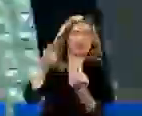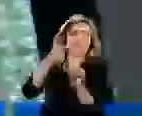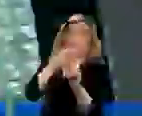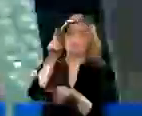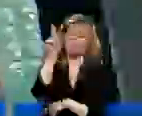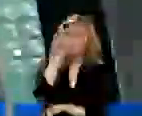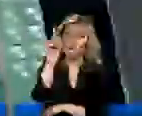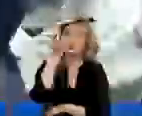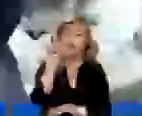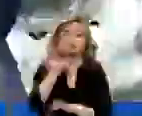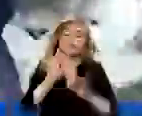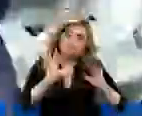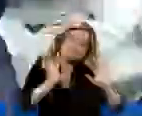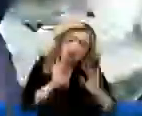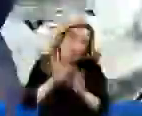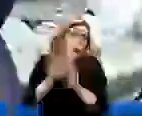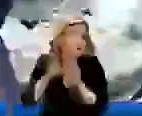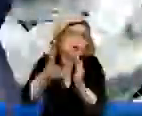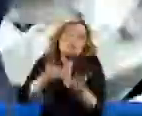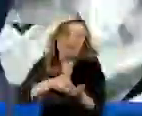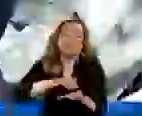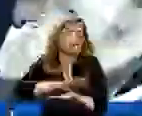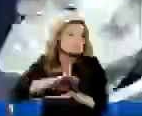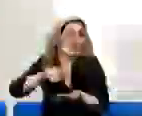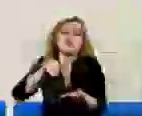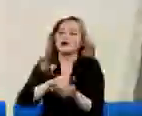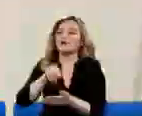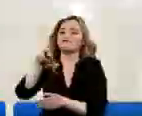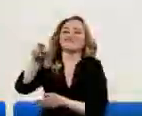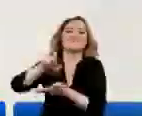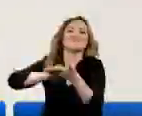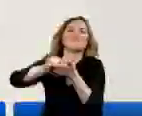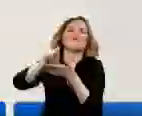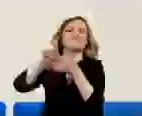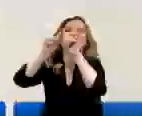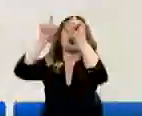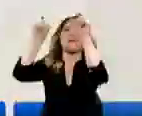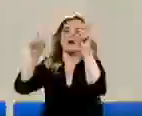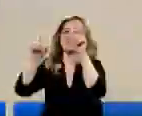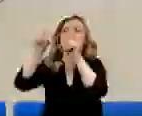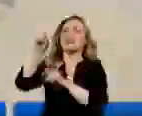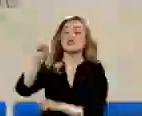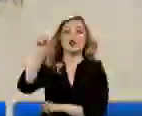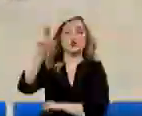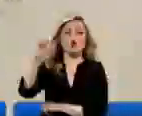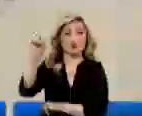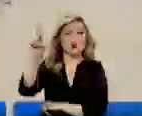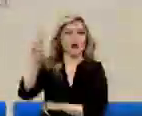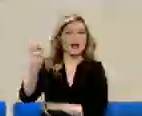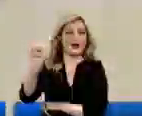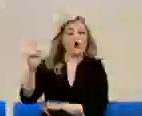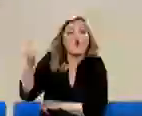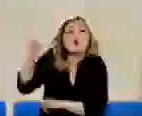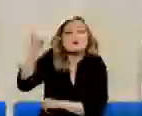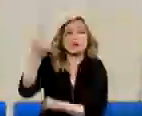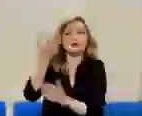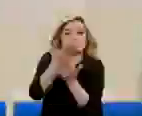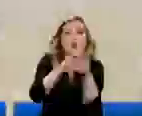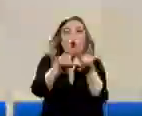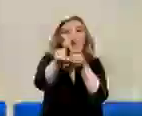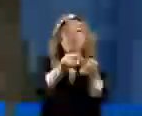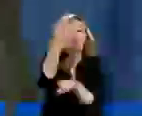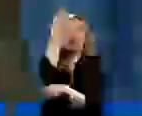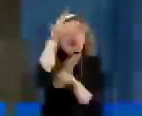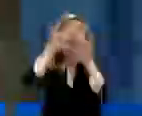especial, lo más probable es que se contrate nuevamente a Seguro Sucre, que fue la única oferta presentada en el